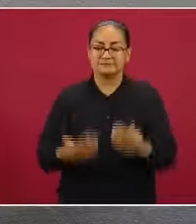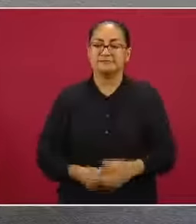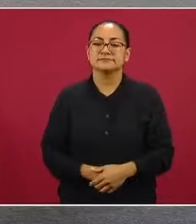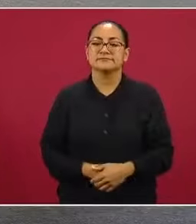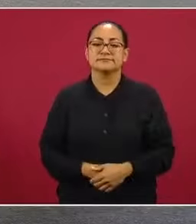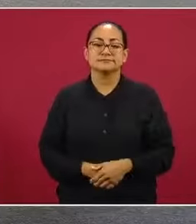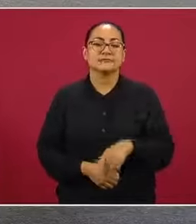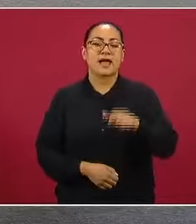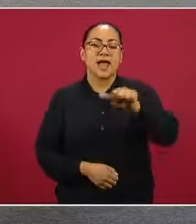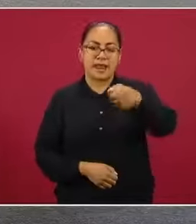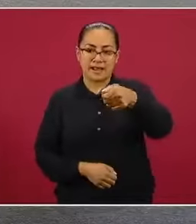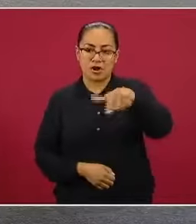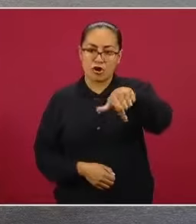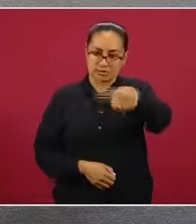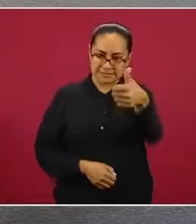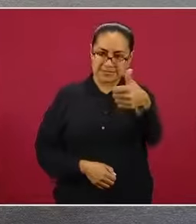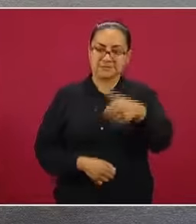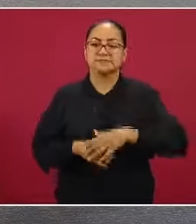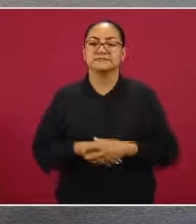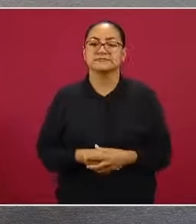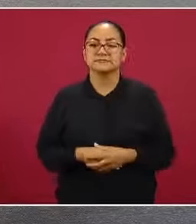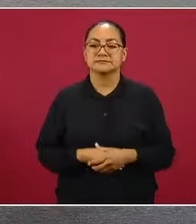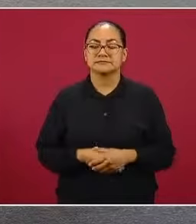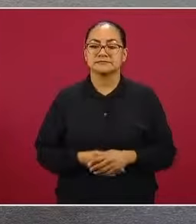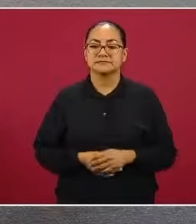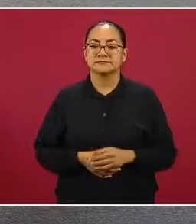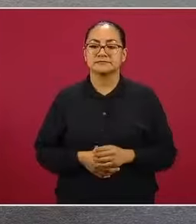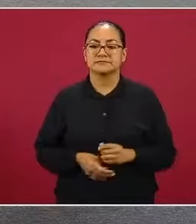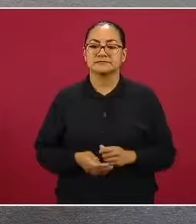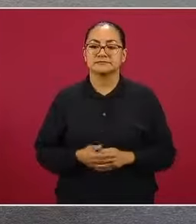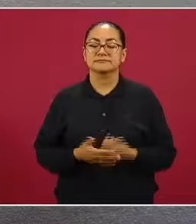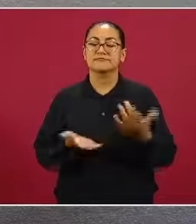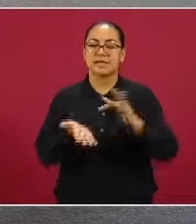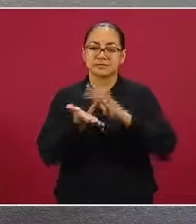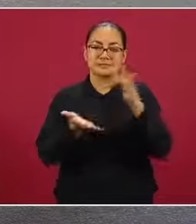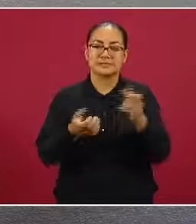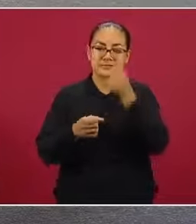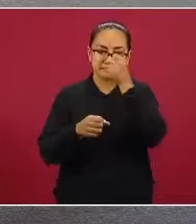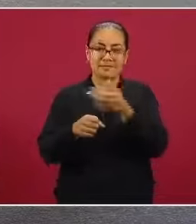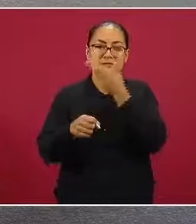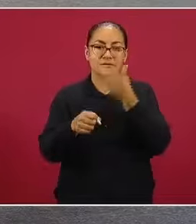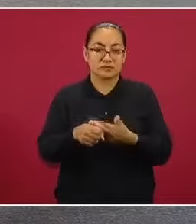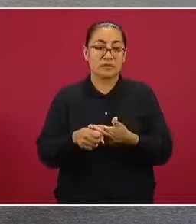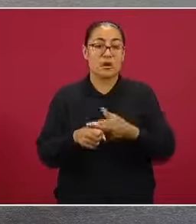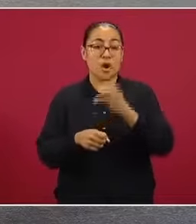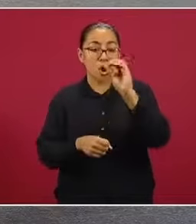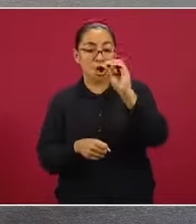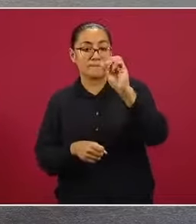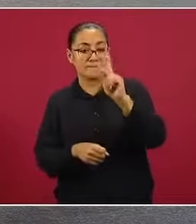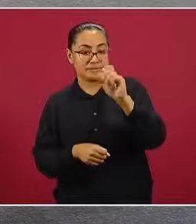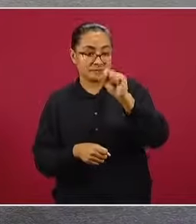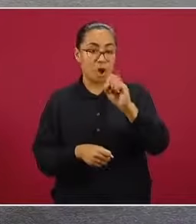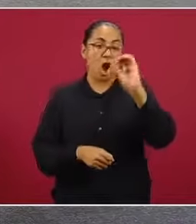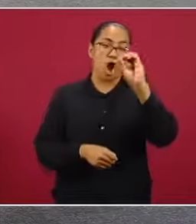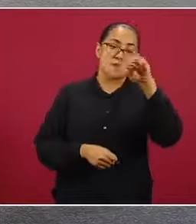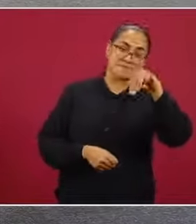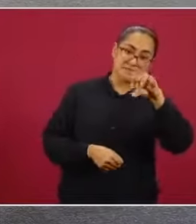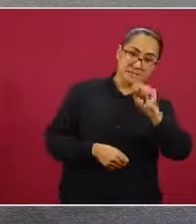Muchas gracias, secretario, director de OPS-OMS. Pues felicidades por este gran logro que ha sido también la lucha de